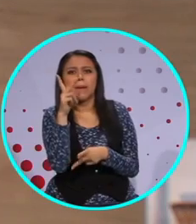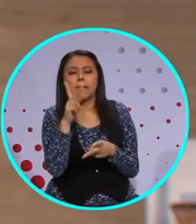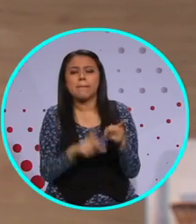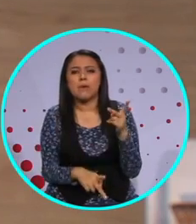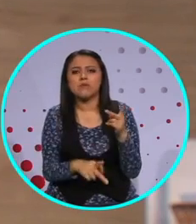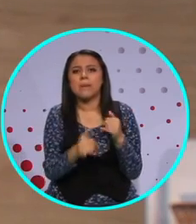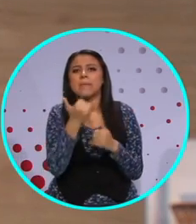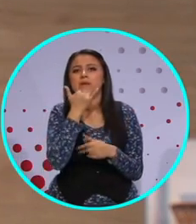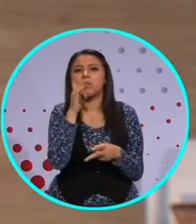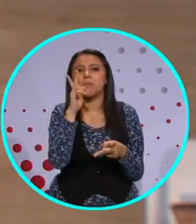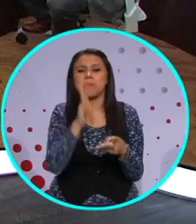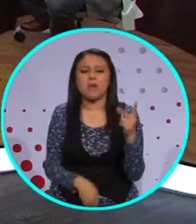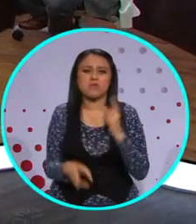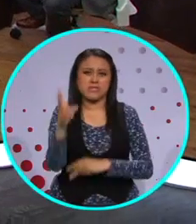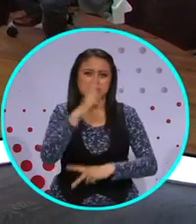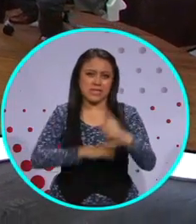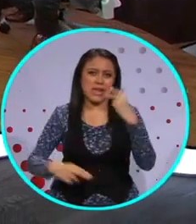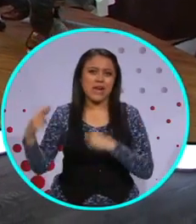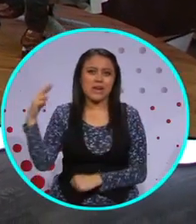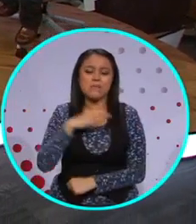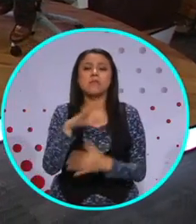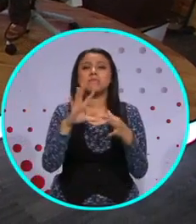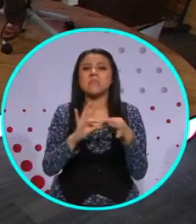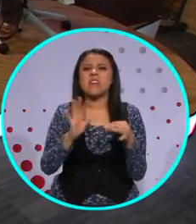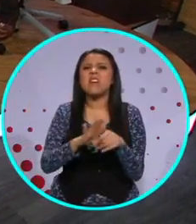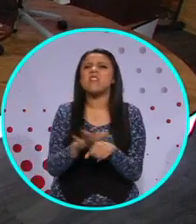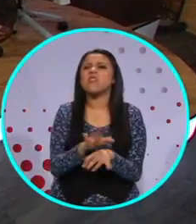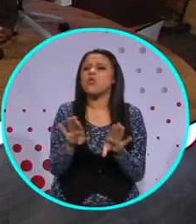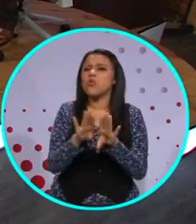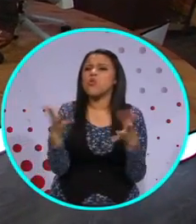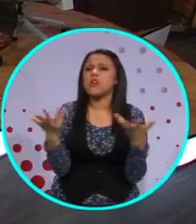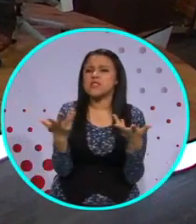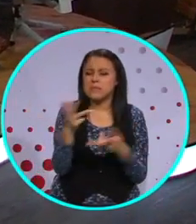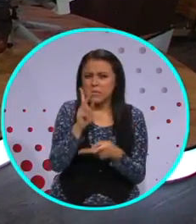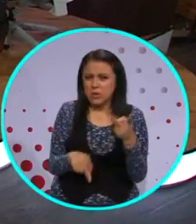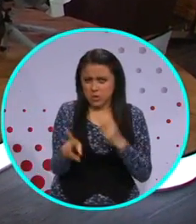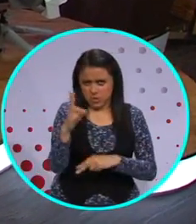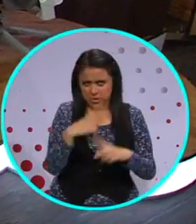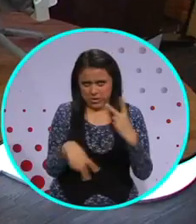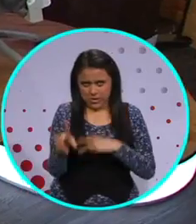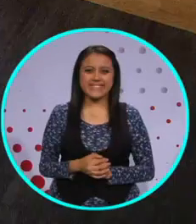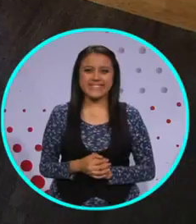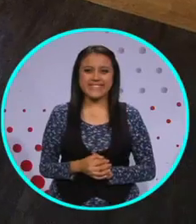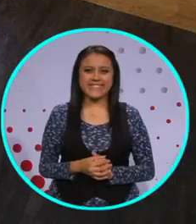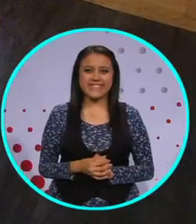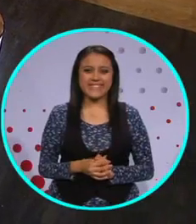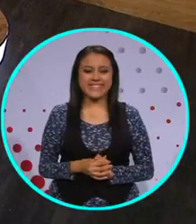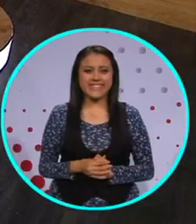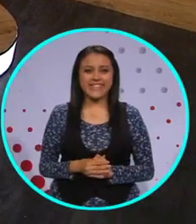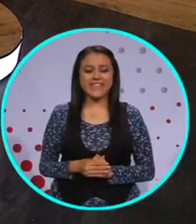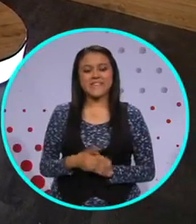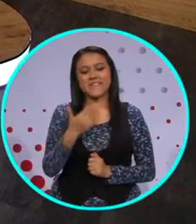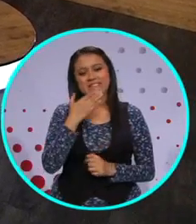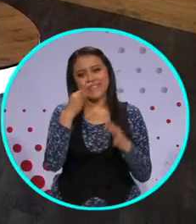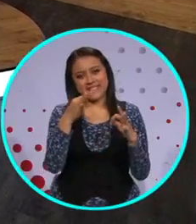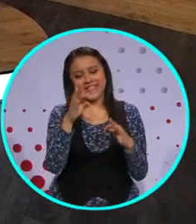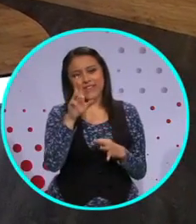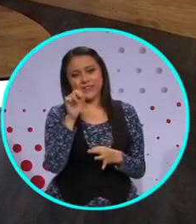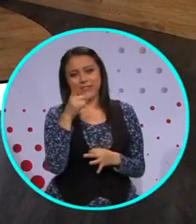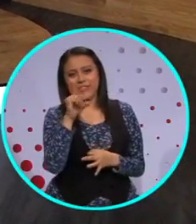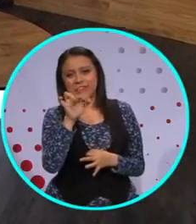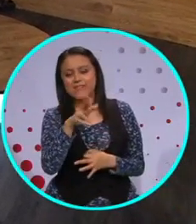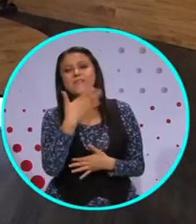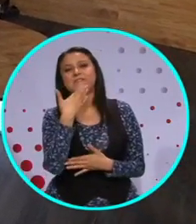una pausa para que nos explique como jolines ha dispuesto de sacar sus puntos de vista bien rodrigo ya desde